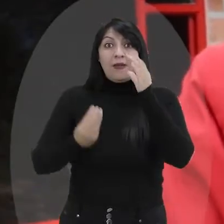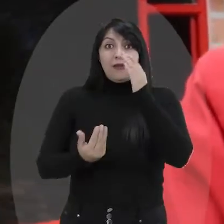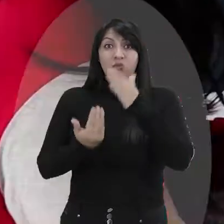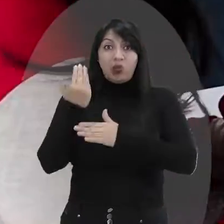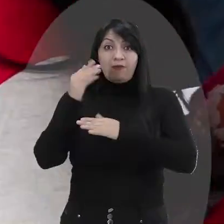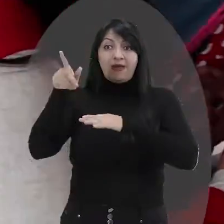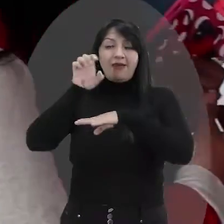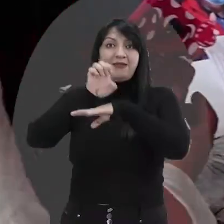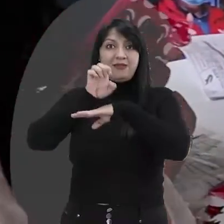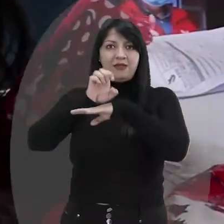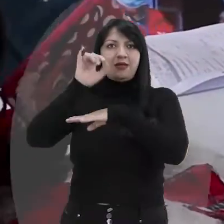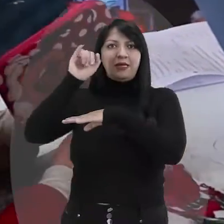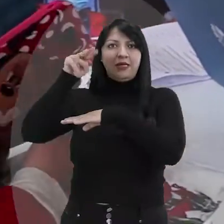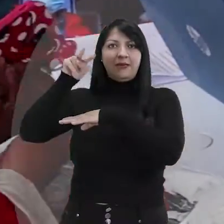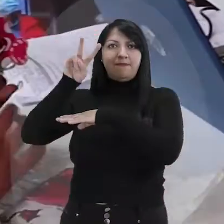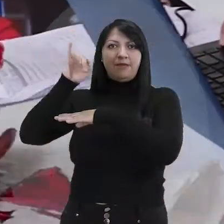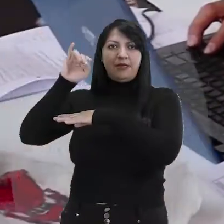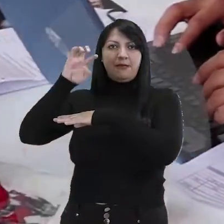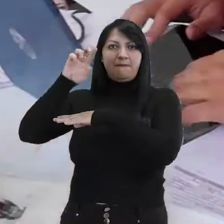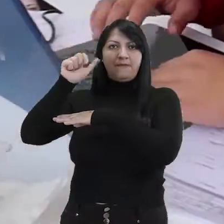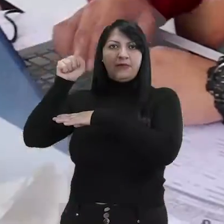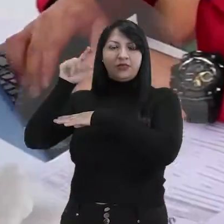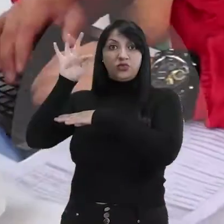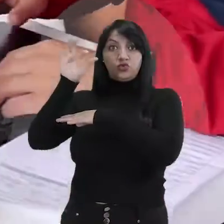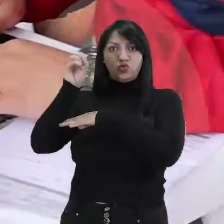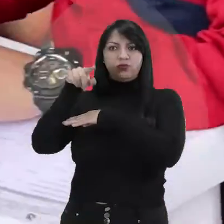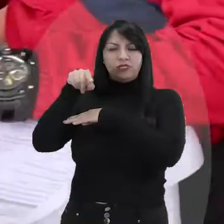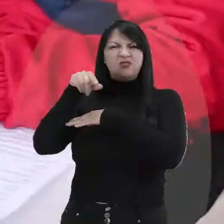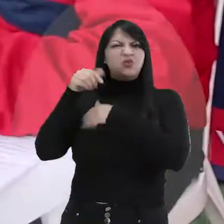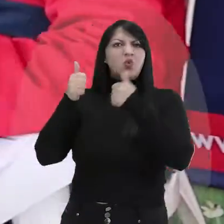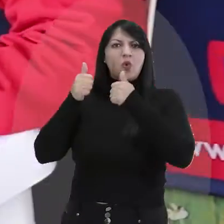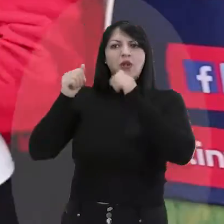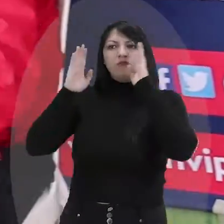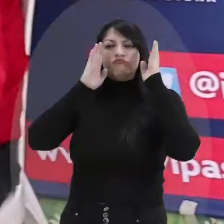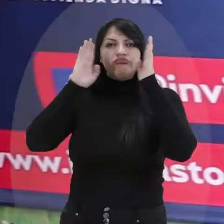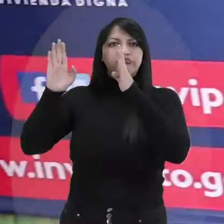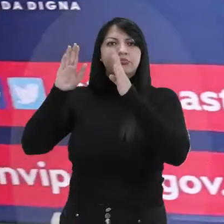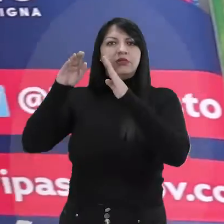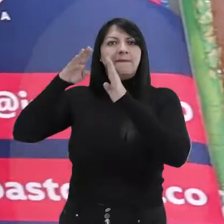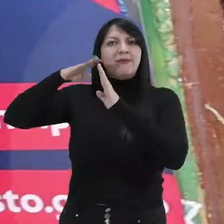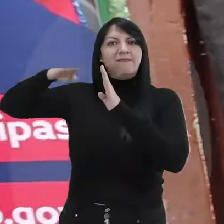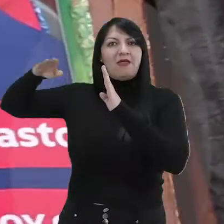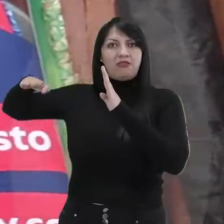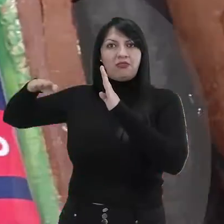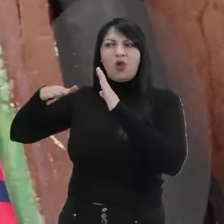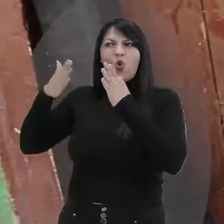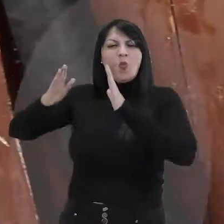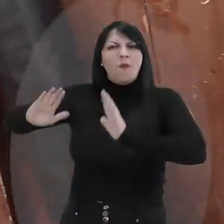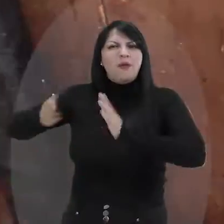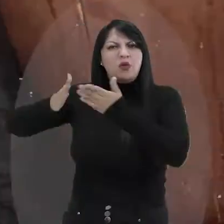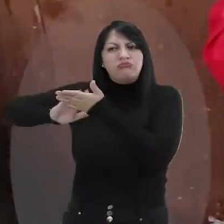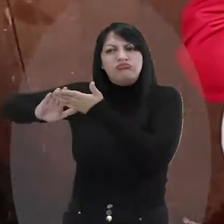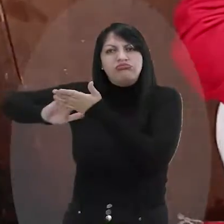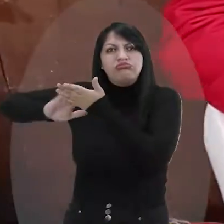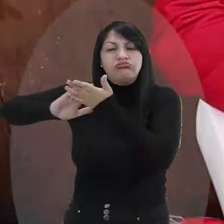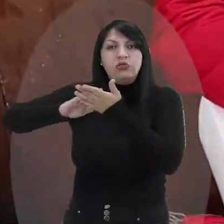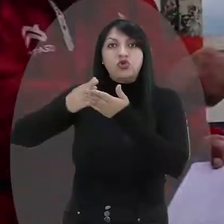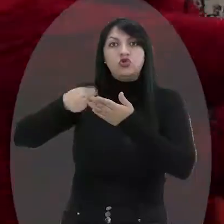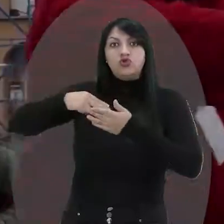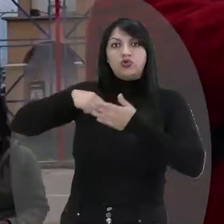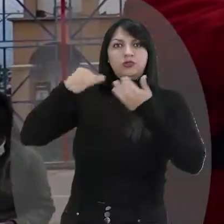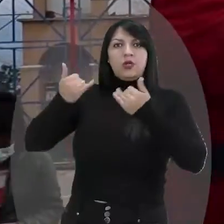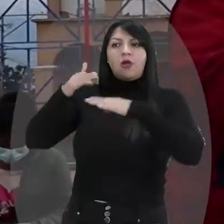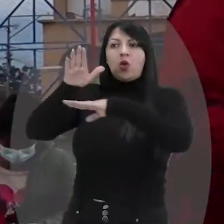con la comunidad. Es por esto que Invipasto arranca nuevamente con las convocatorias para los mejoramientos de vivienda